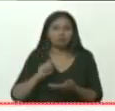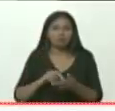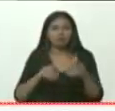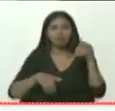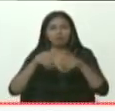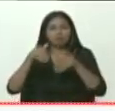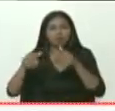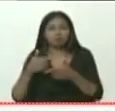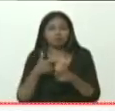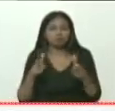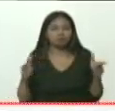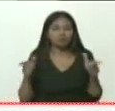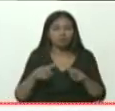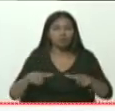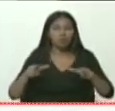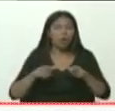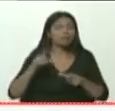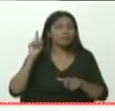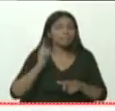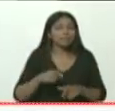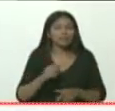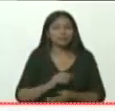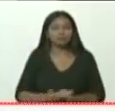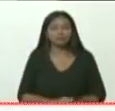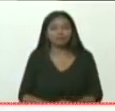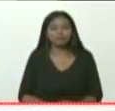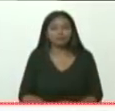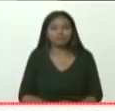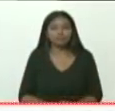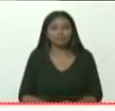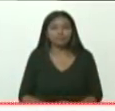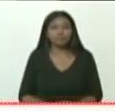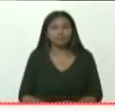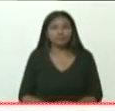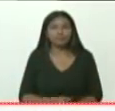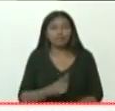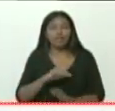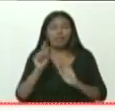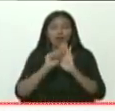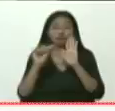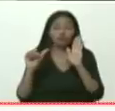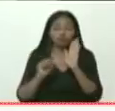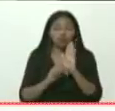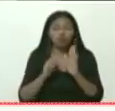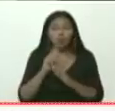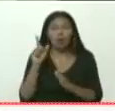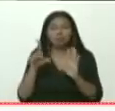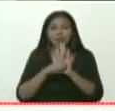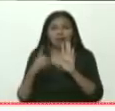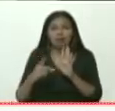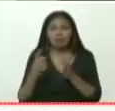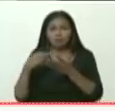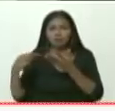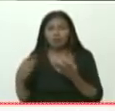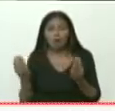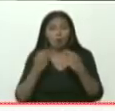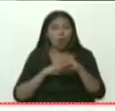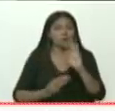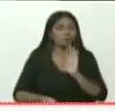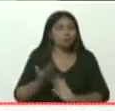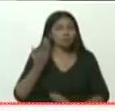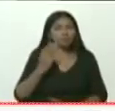de ampliación del Consejo Nacional Electoral en el marco de la Constitución y la ley. Varios acuerdos